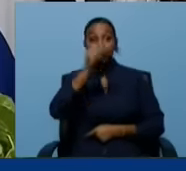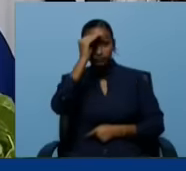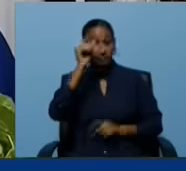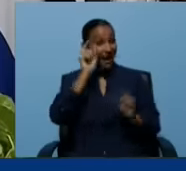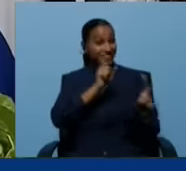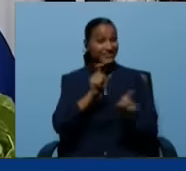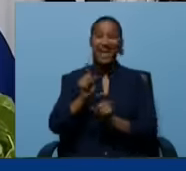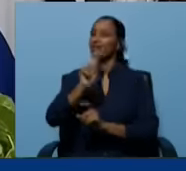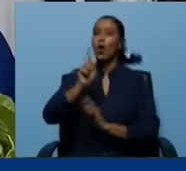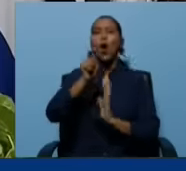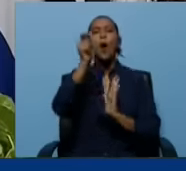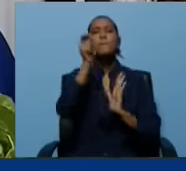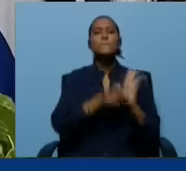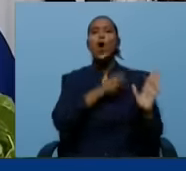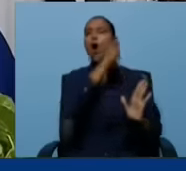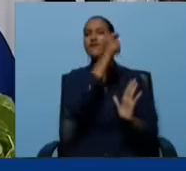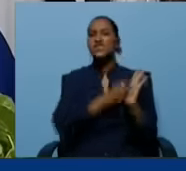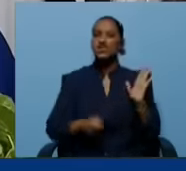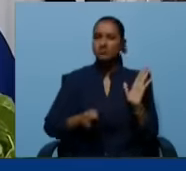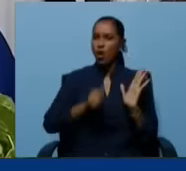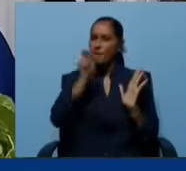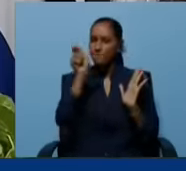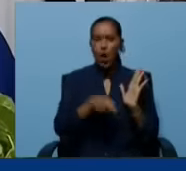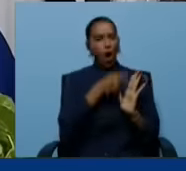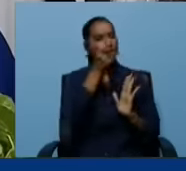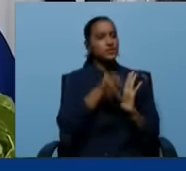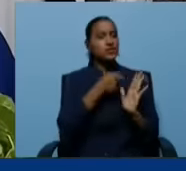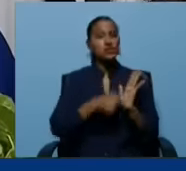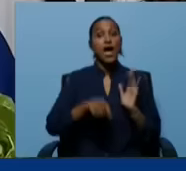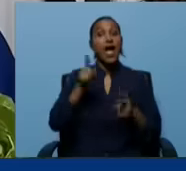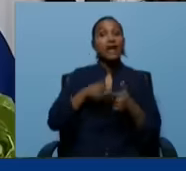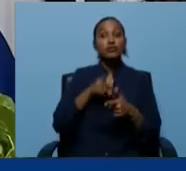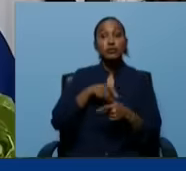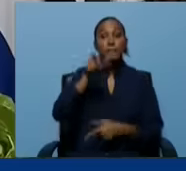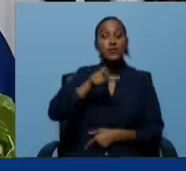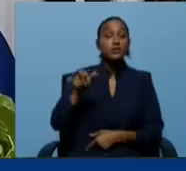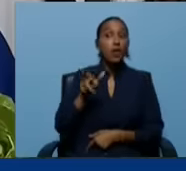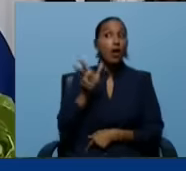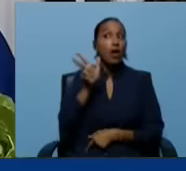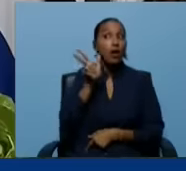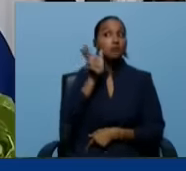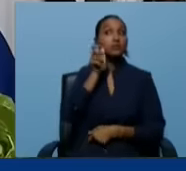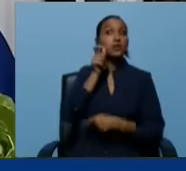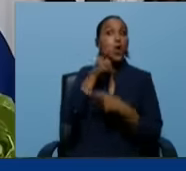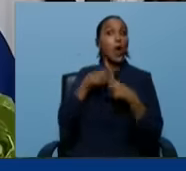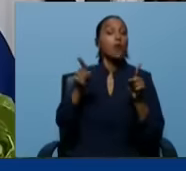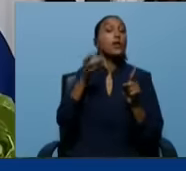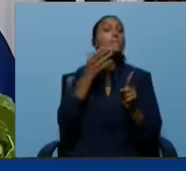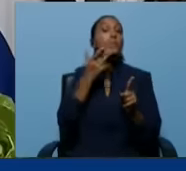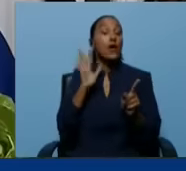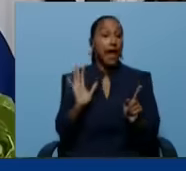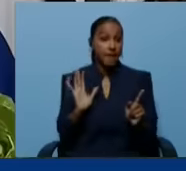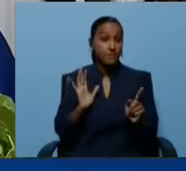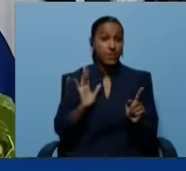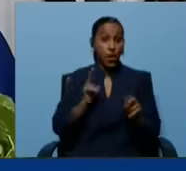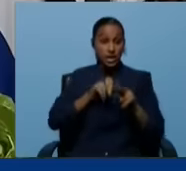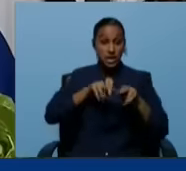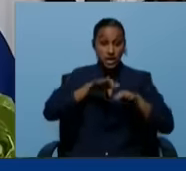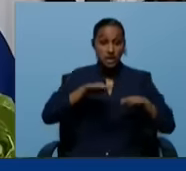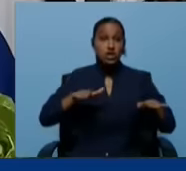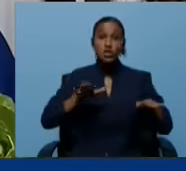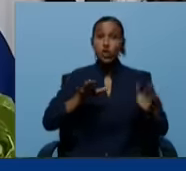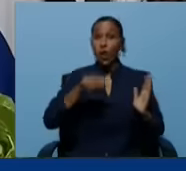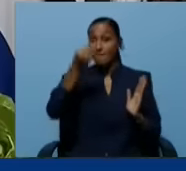religiones. Y si alguien moría y no era bautizado, no había